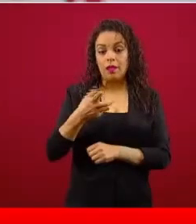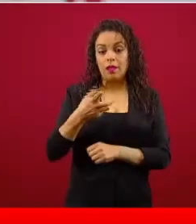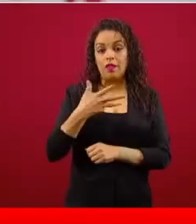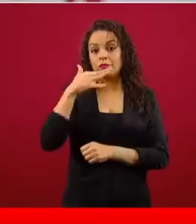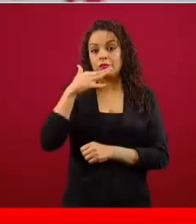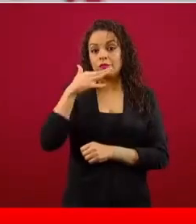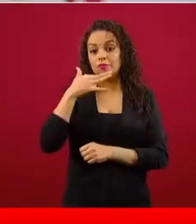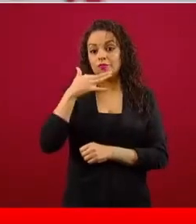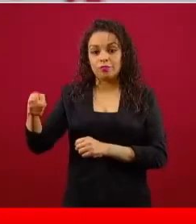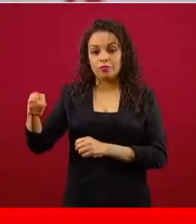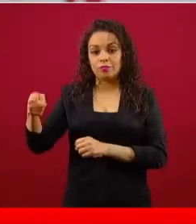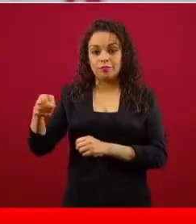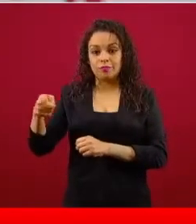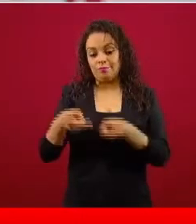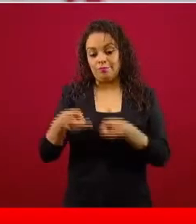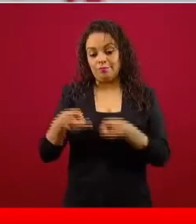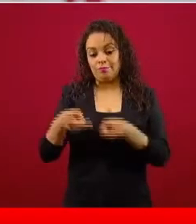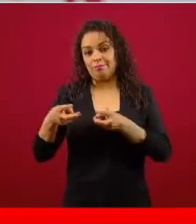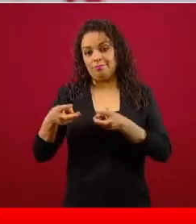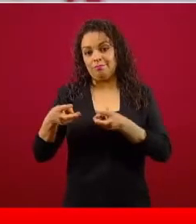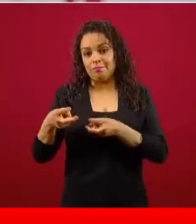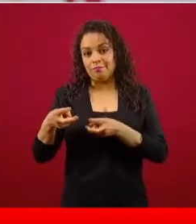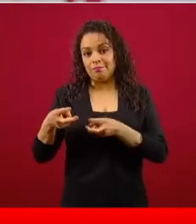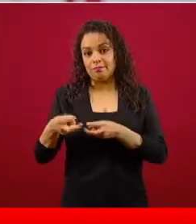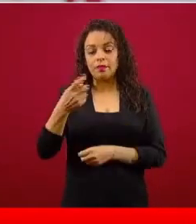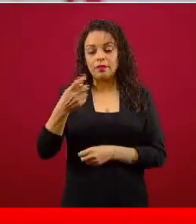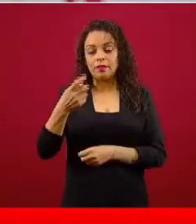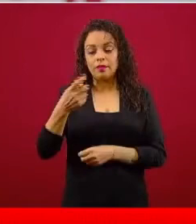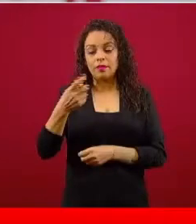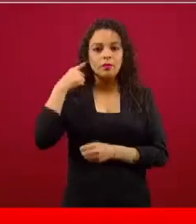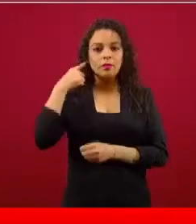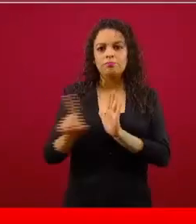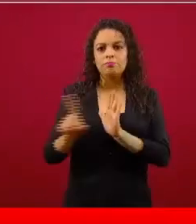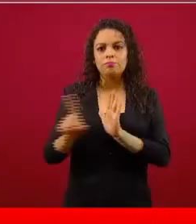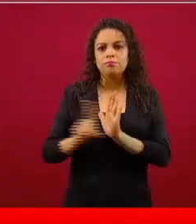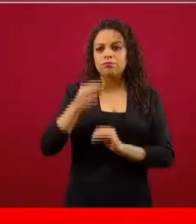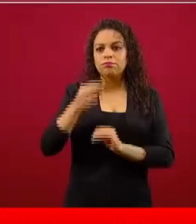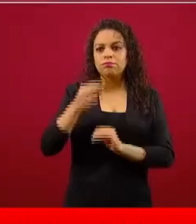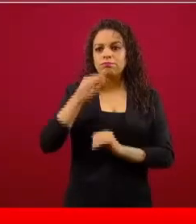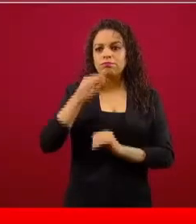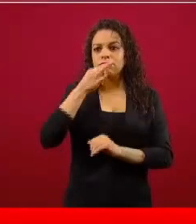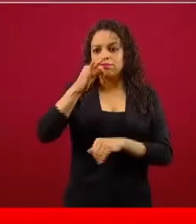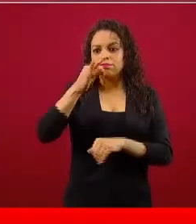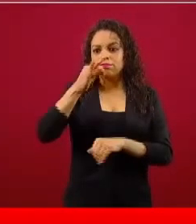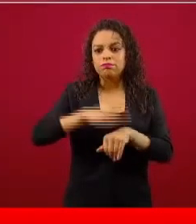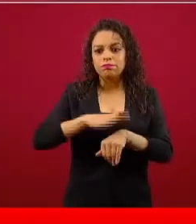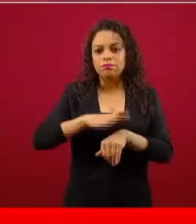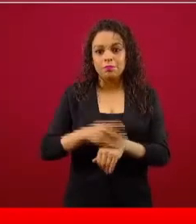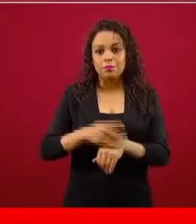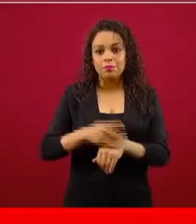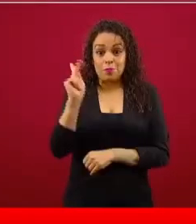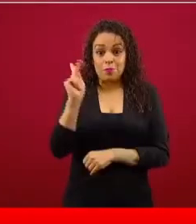sonaba la alarma, pero podía estar sonando todo el día